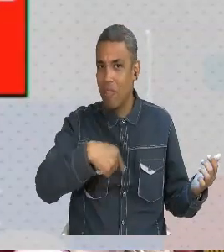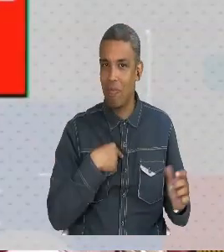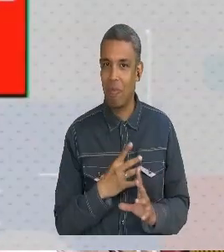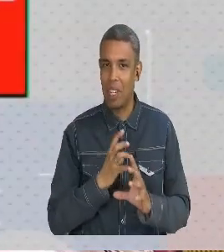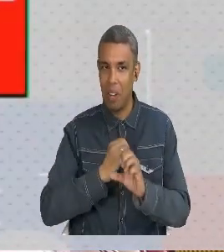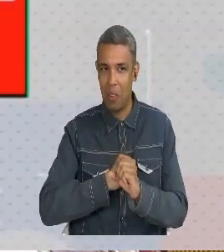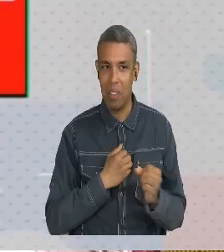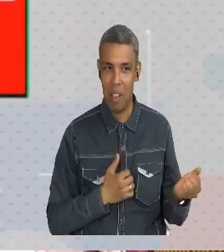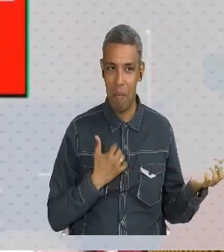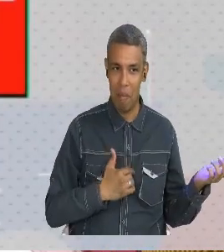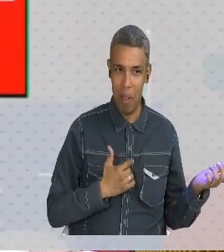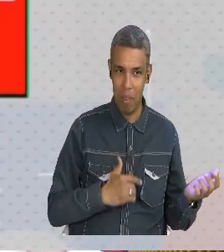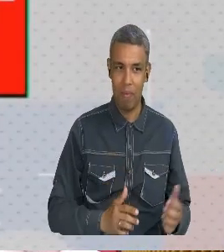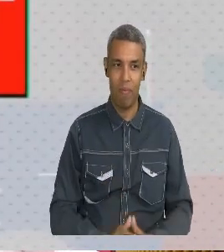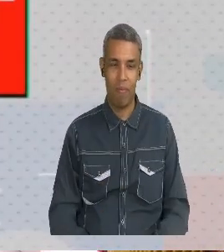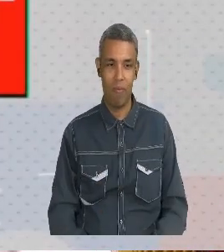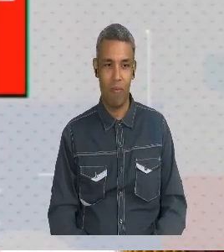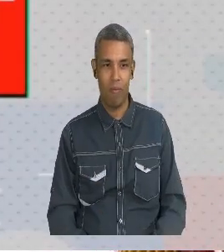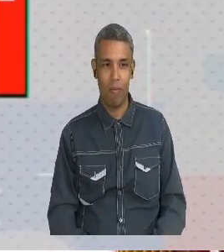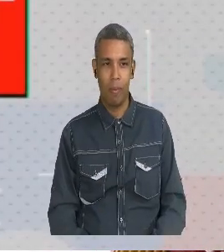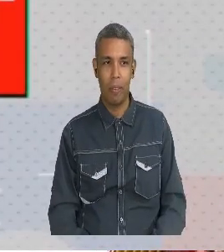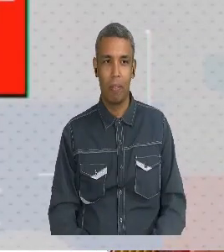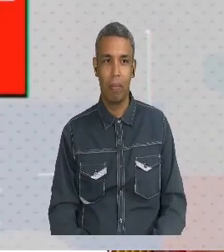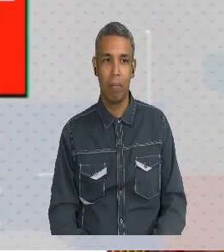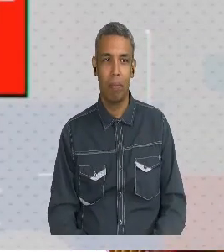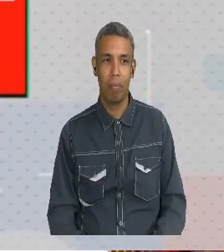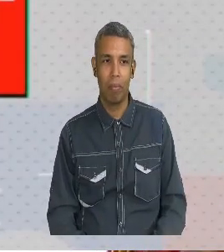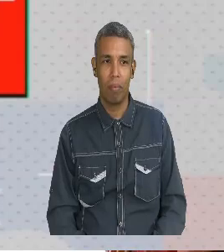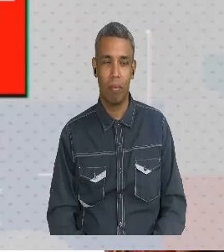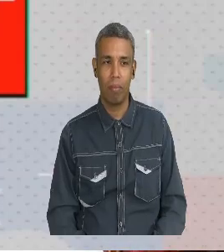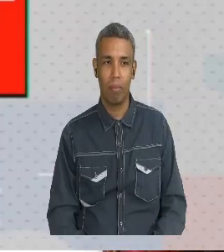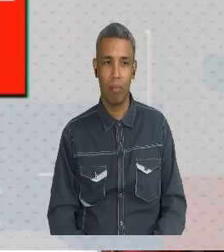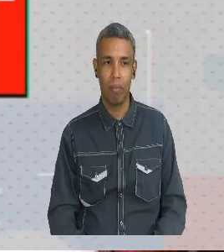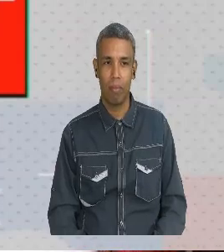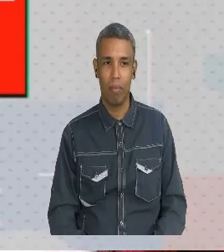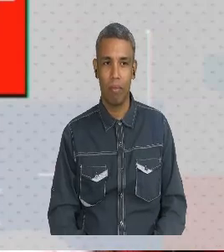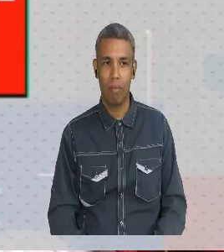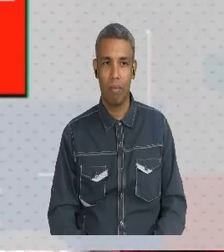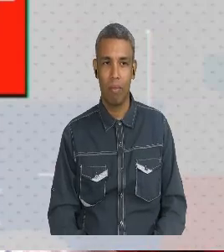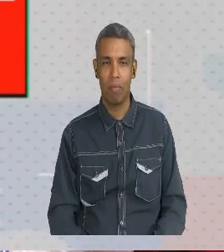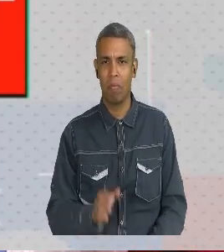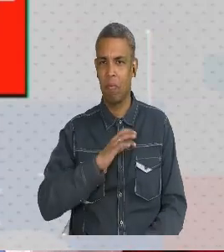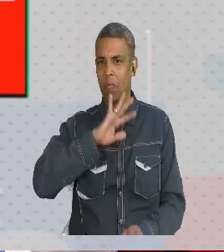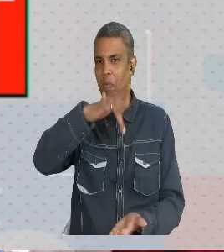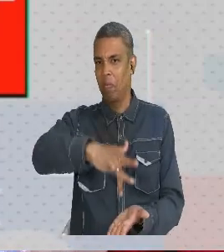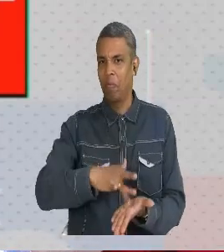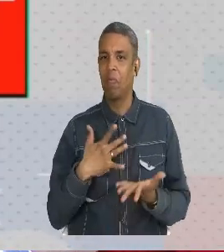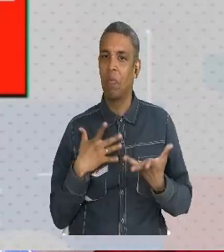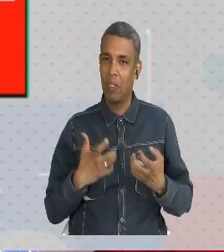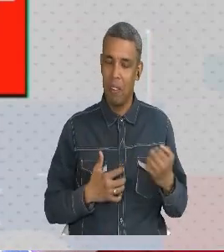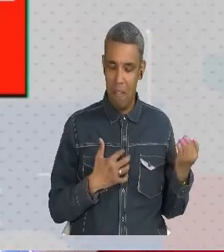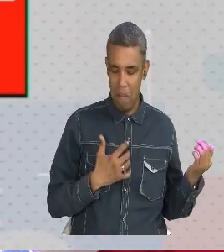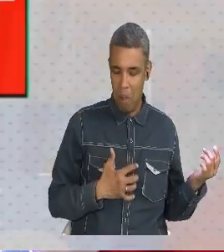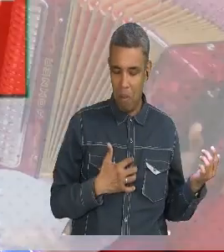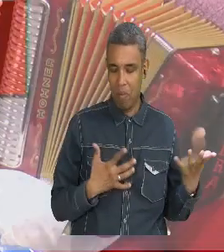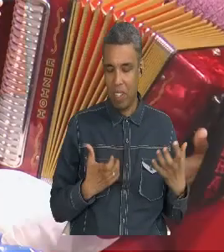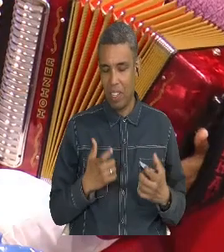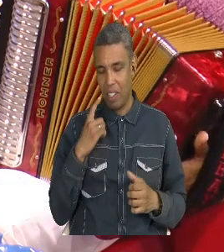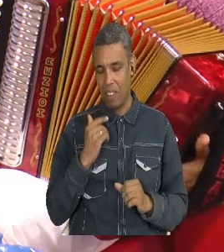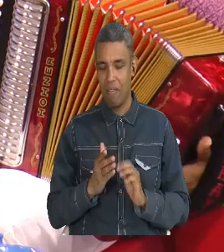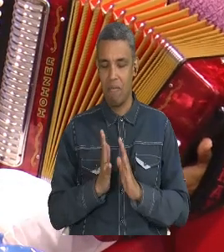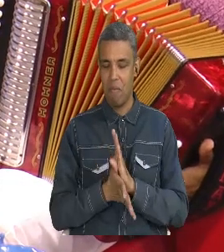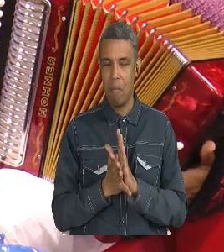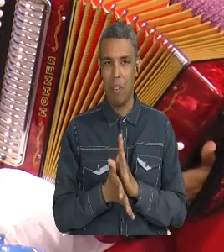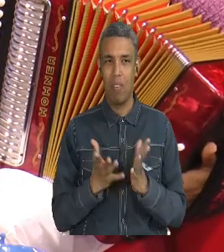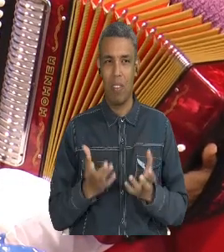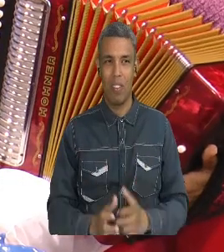de esta noche. Estoy súper, súper ganosa de verdad ya de ir a presentarme allá y a cantarle a toda la gente.